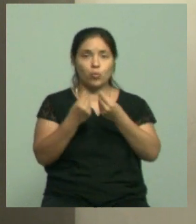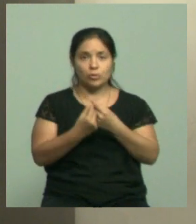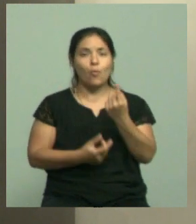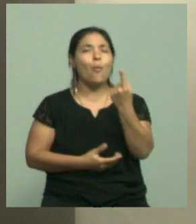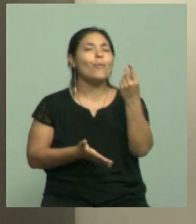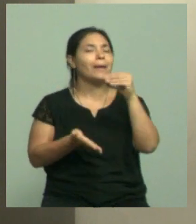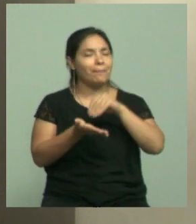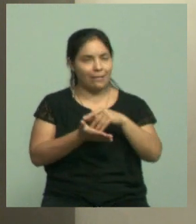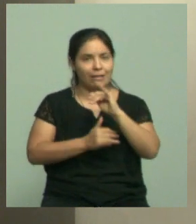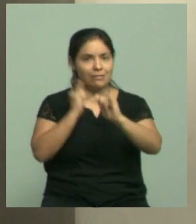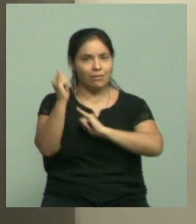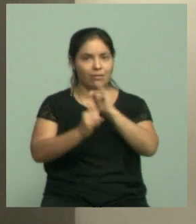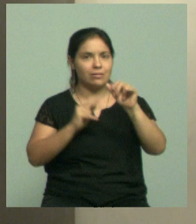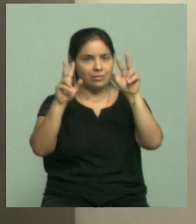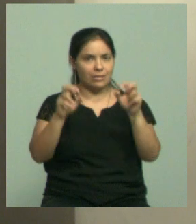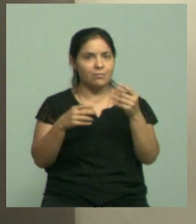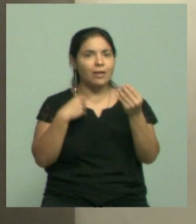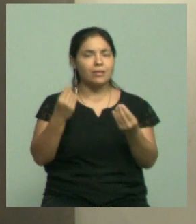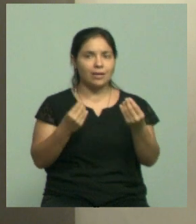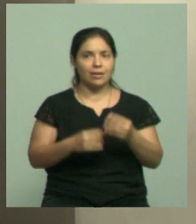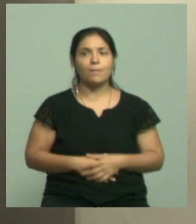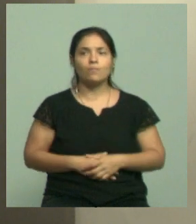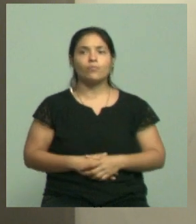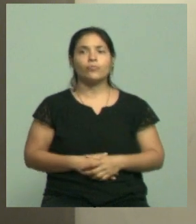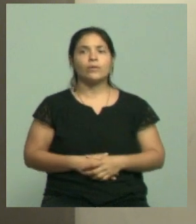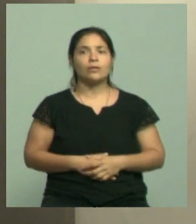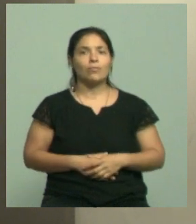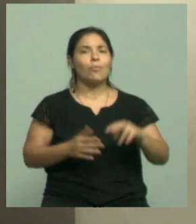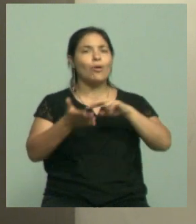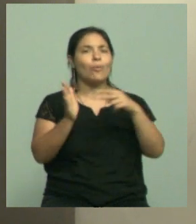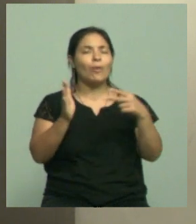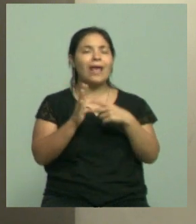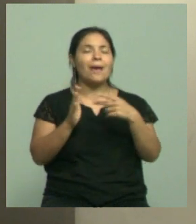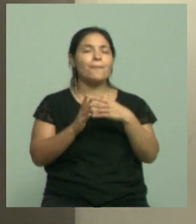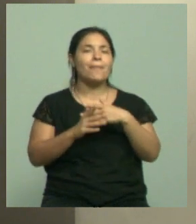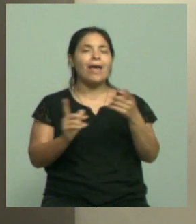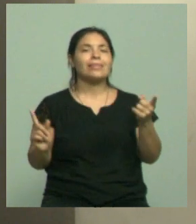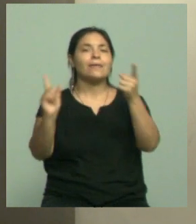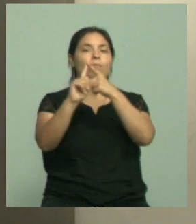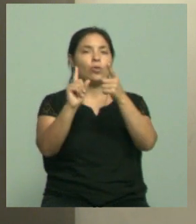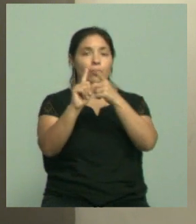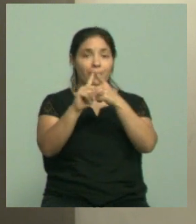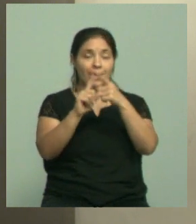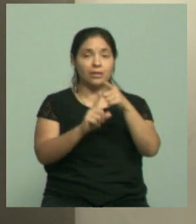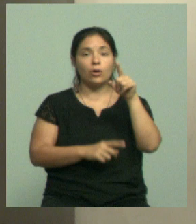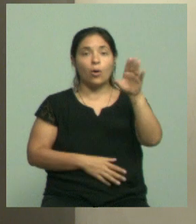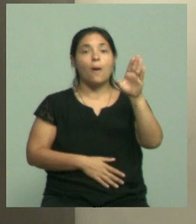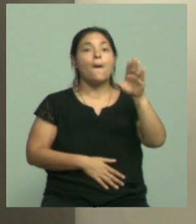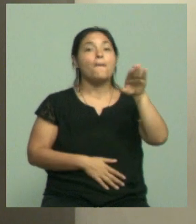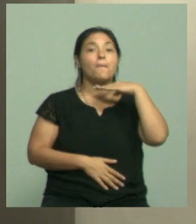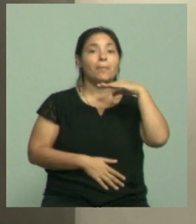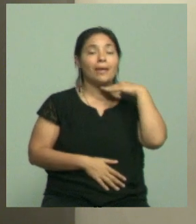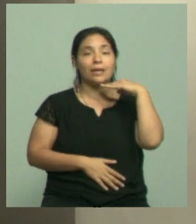más y está relacionada con este conflicto diplomático que surgió entre México y Ecuador a partir de